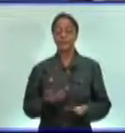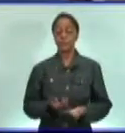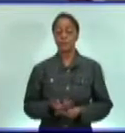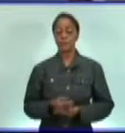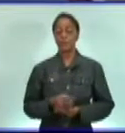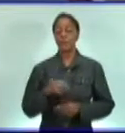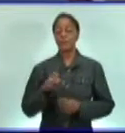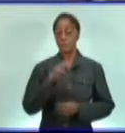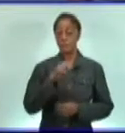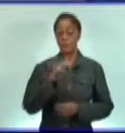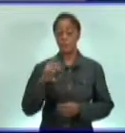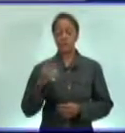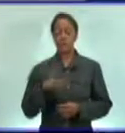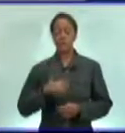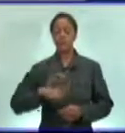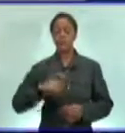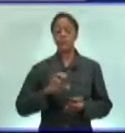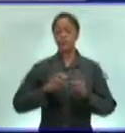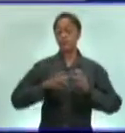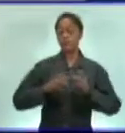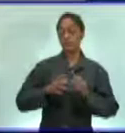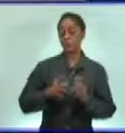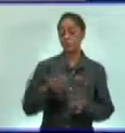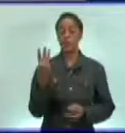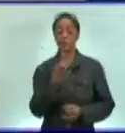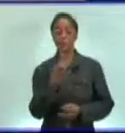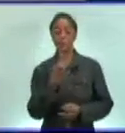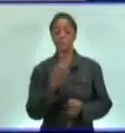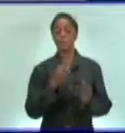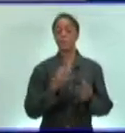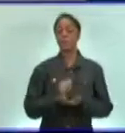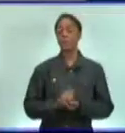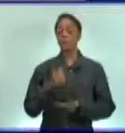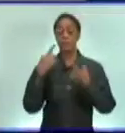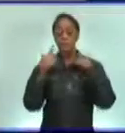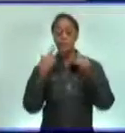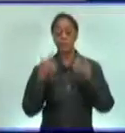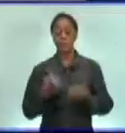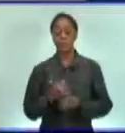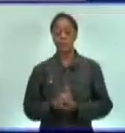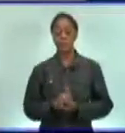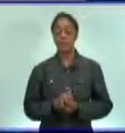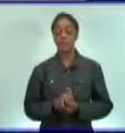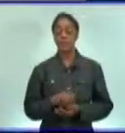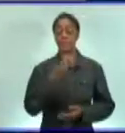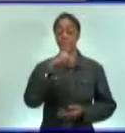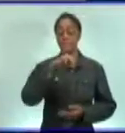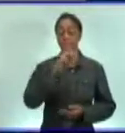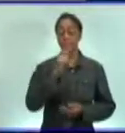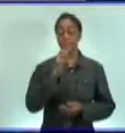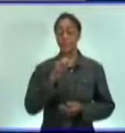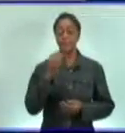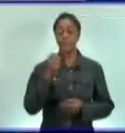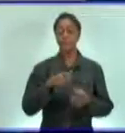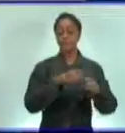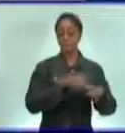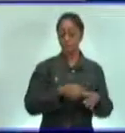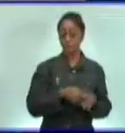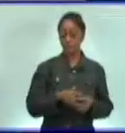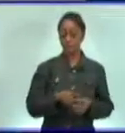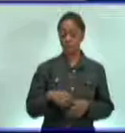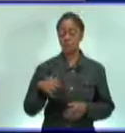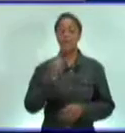la célula está formada por tres partes fundamentales: la membrana citoplasmática,